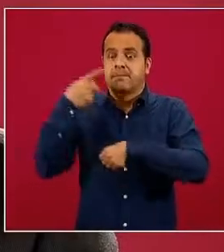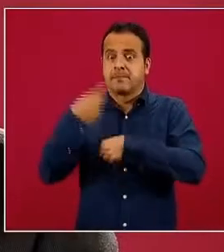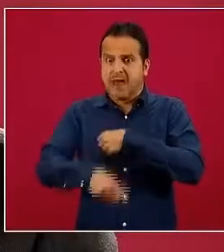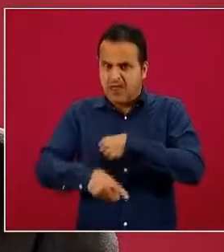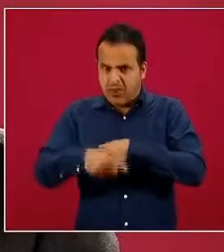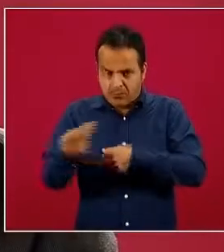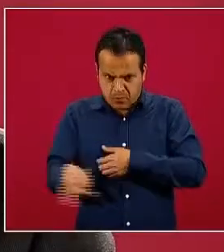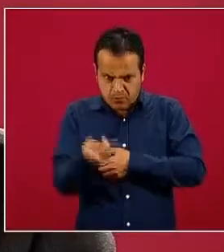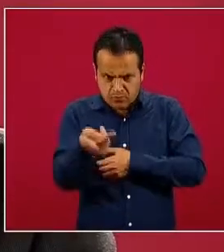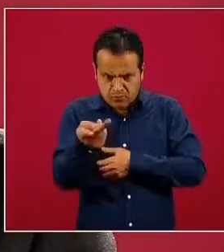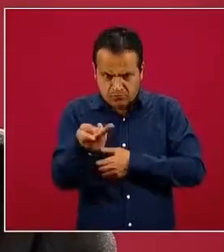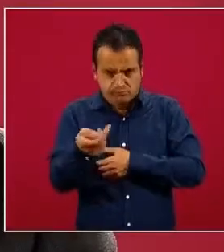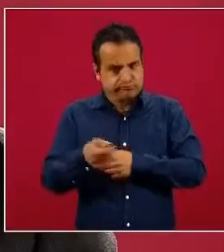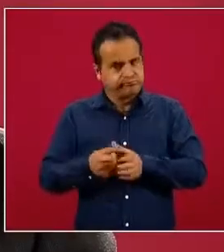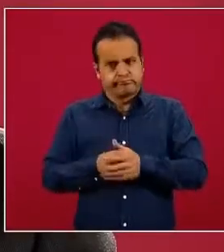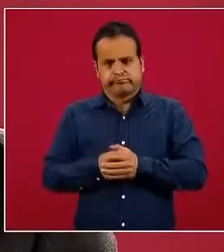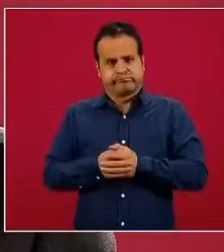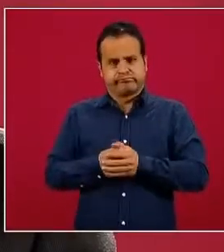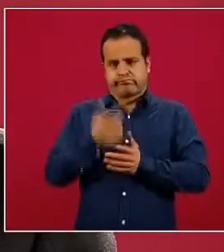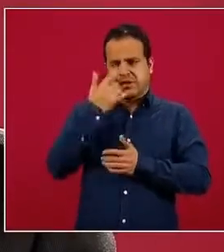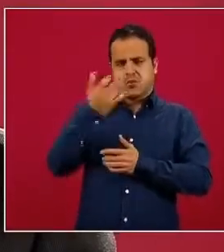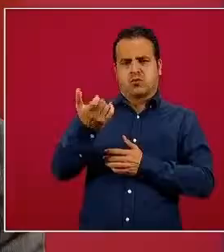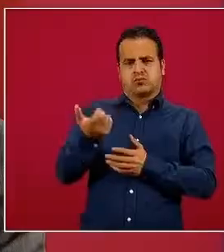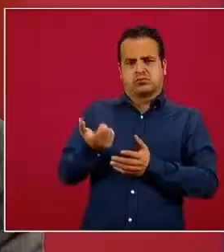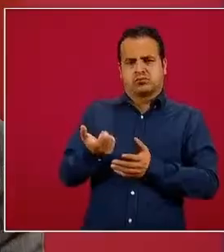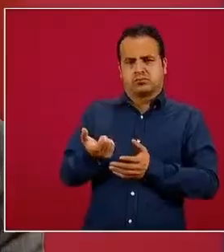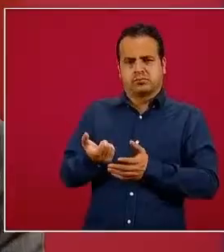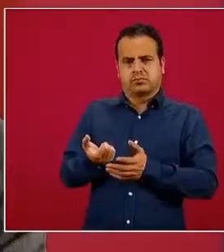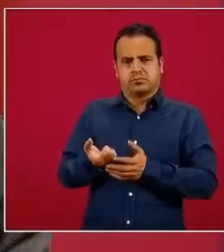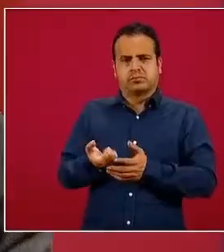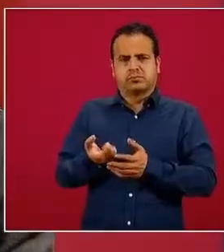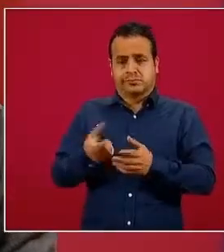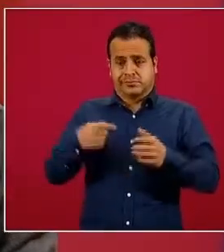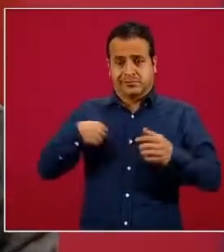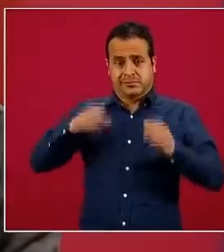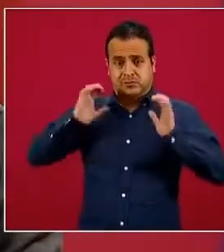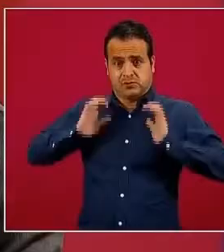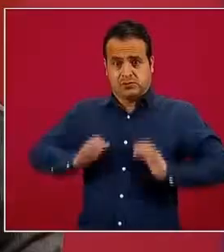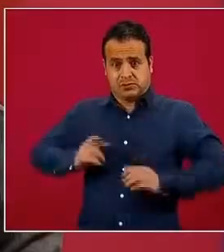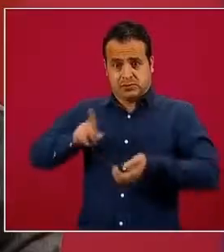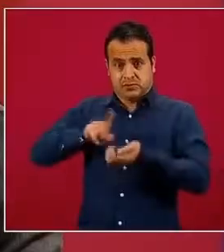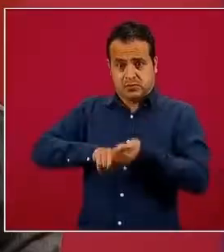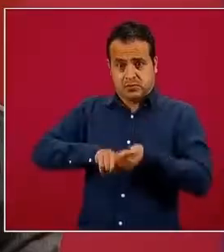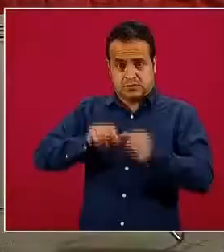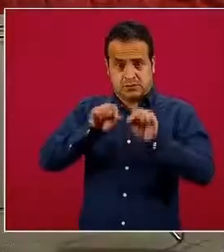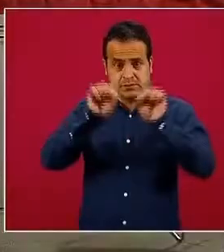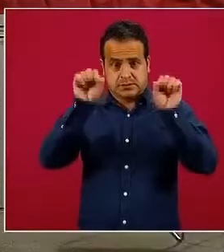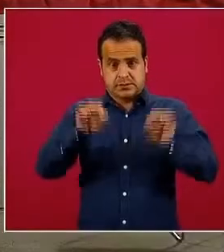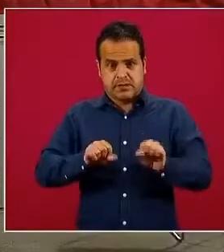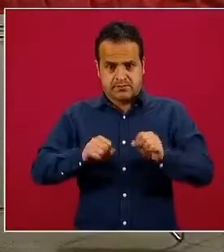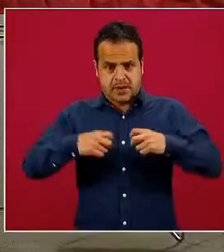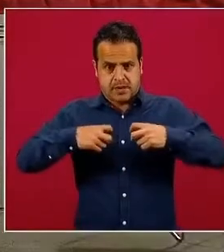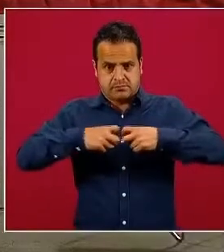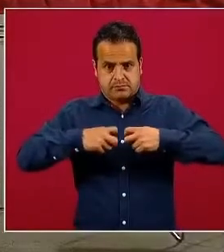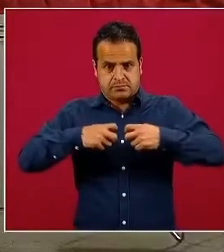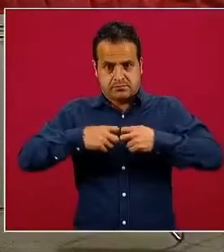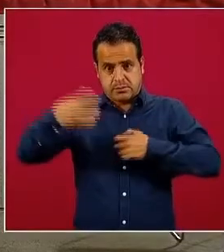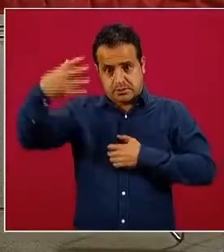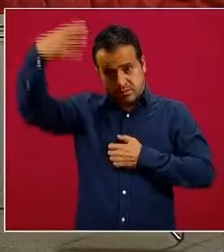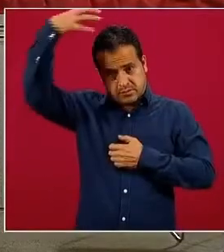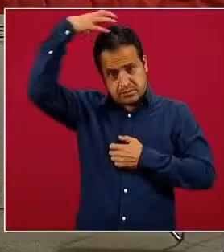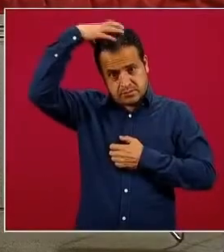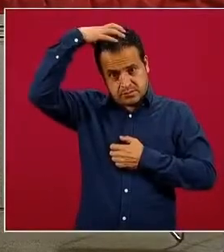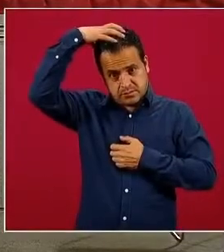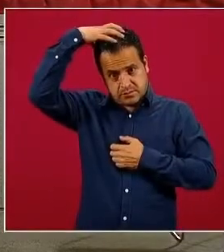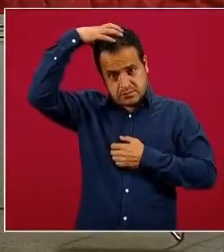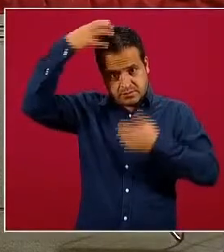el sistema nervioso central. El sistema nervioso central está constituido del encéfalo, el cerebro, el cerebelo, la